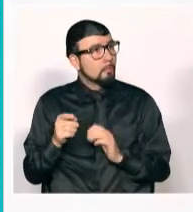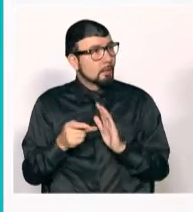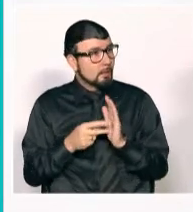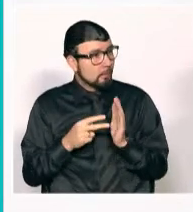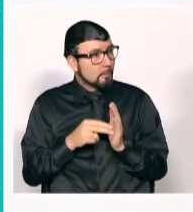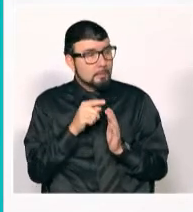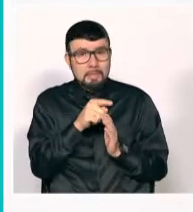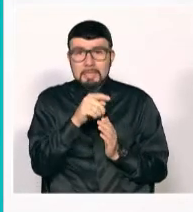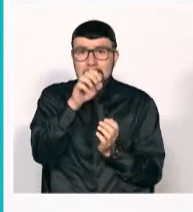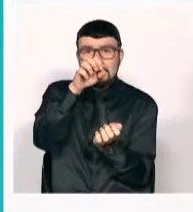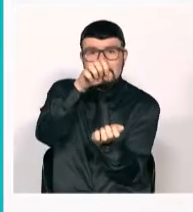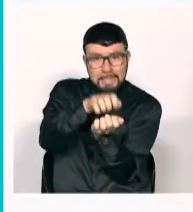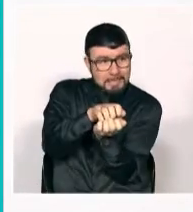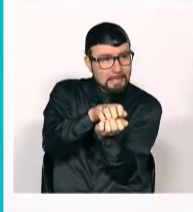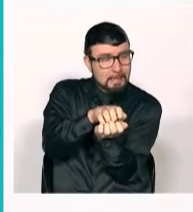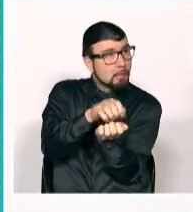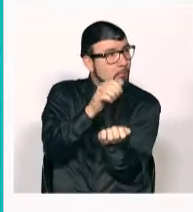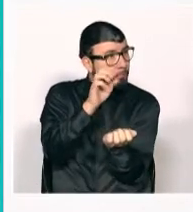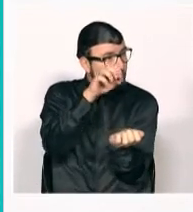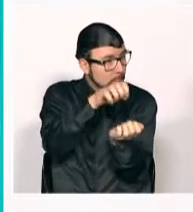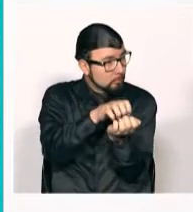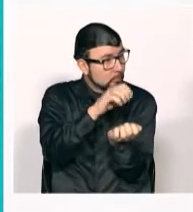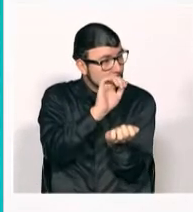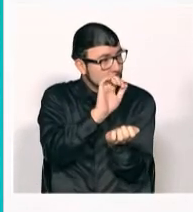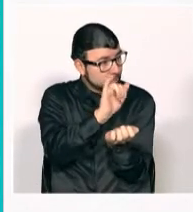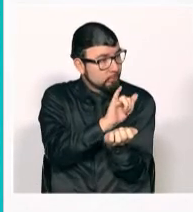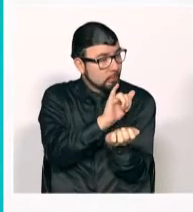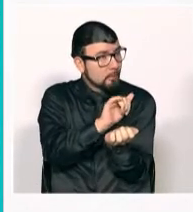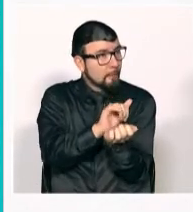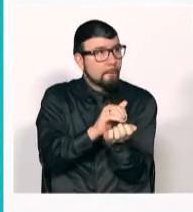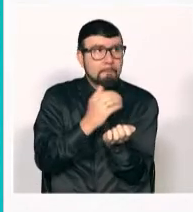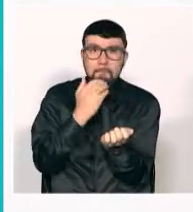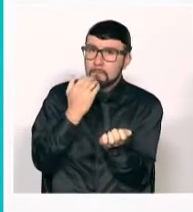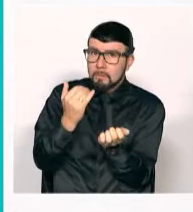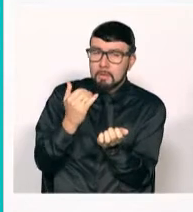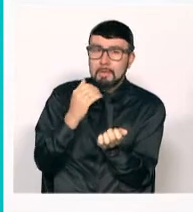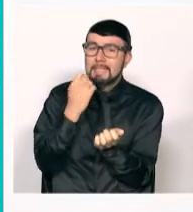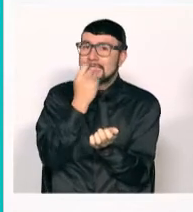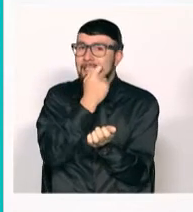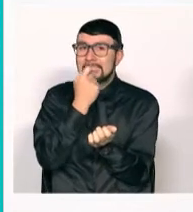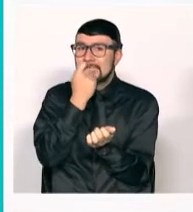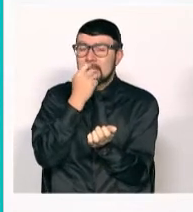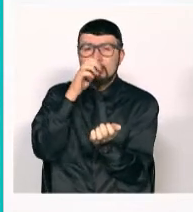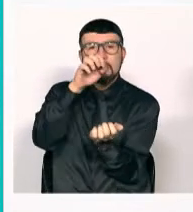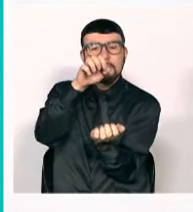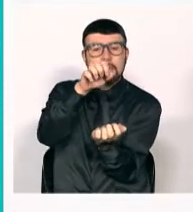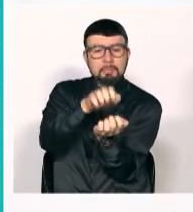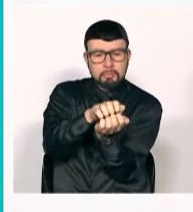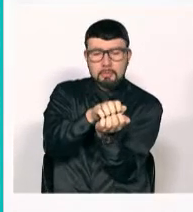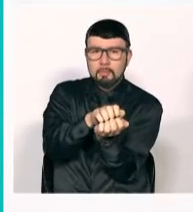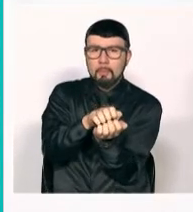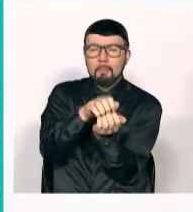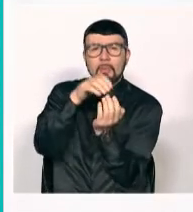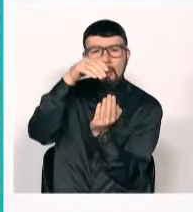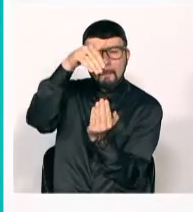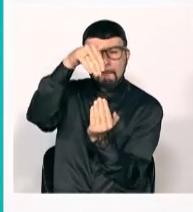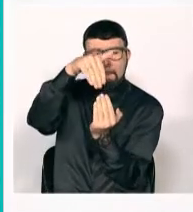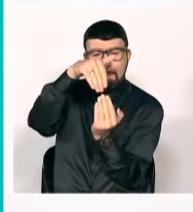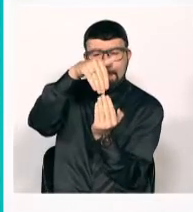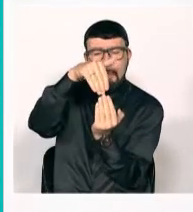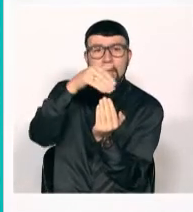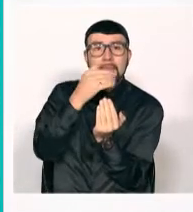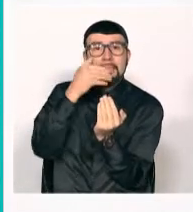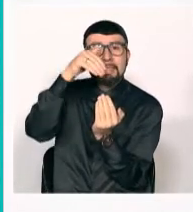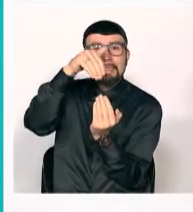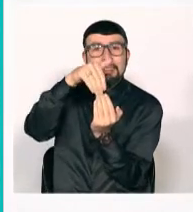como lo estamos viendo en pantalla. Cuando nosotros tenemos los dientes en esa oclusión, con ese punto de contacto,